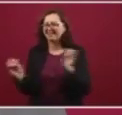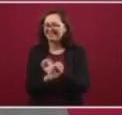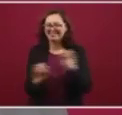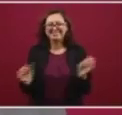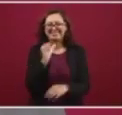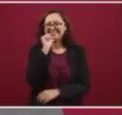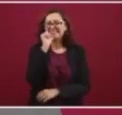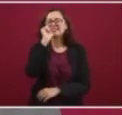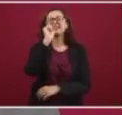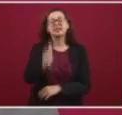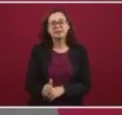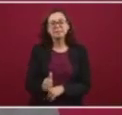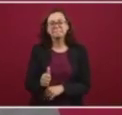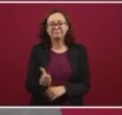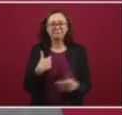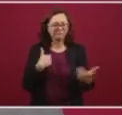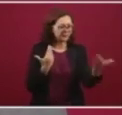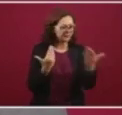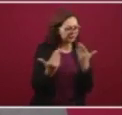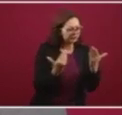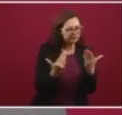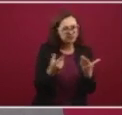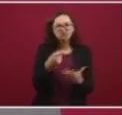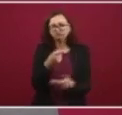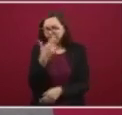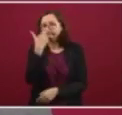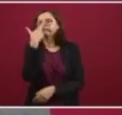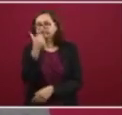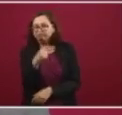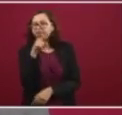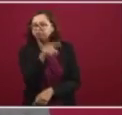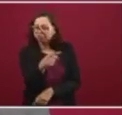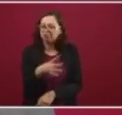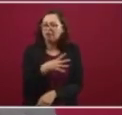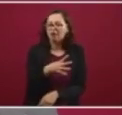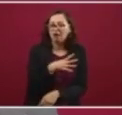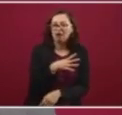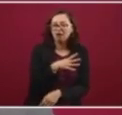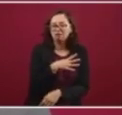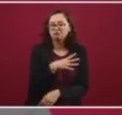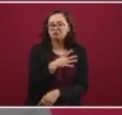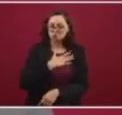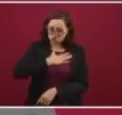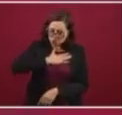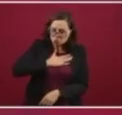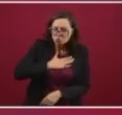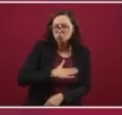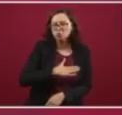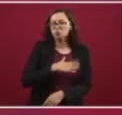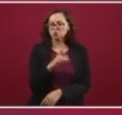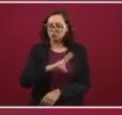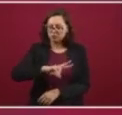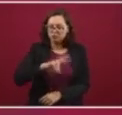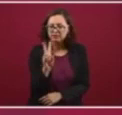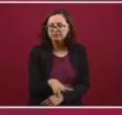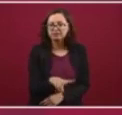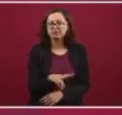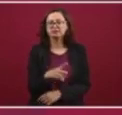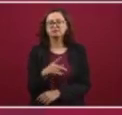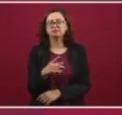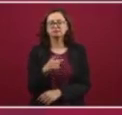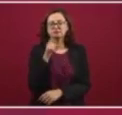se le da la razón y se apoya al que tiene justicia, al que le